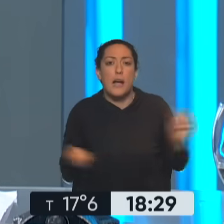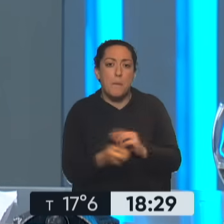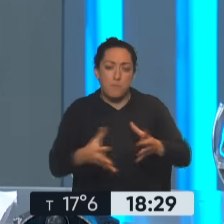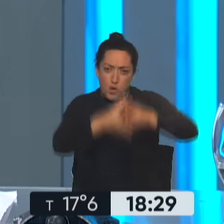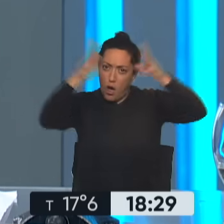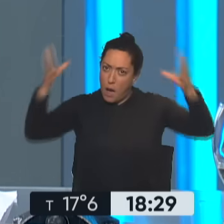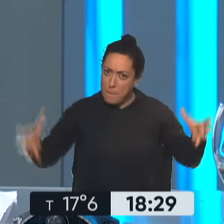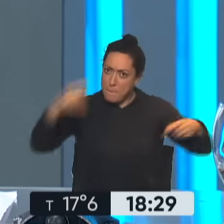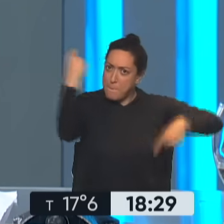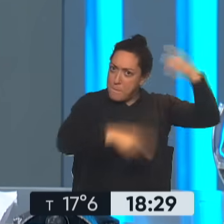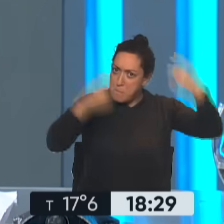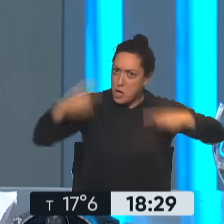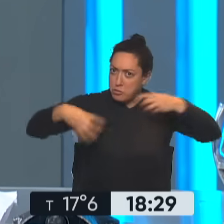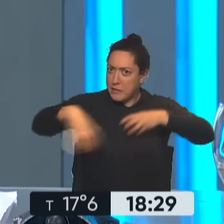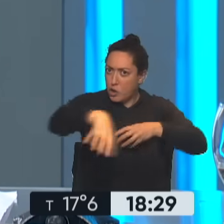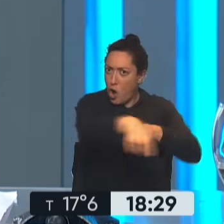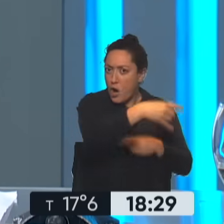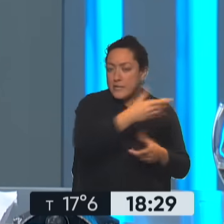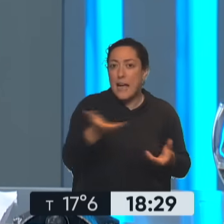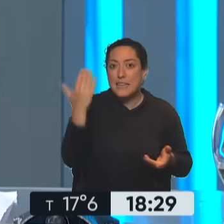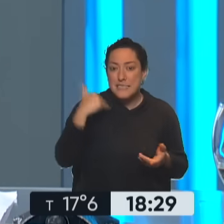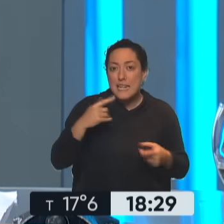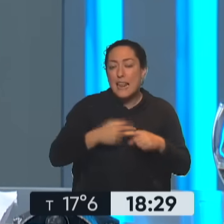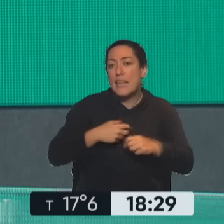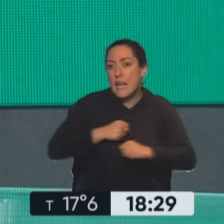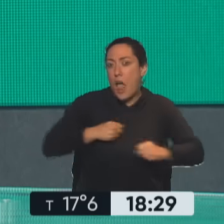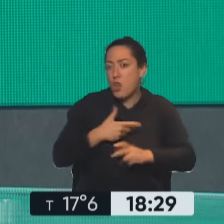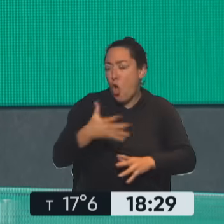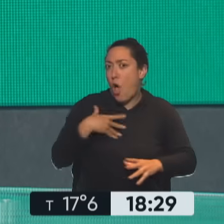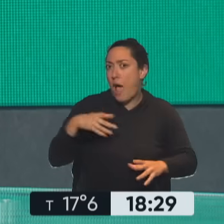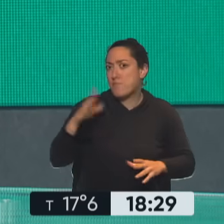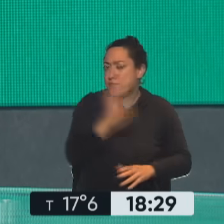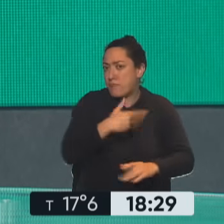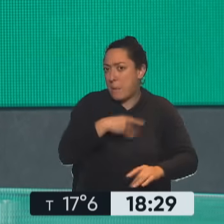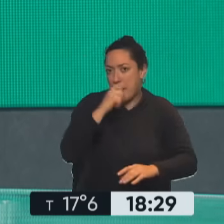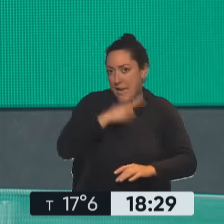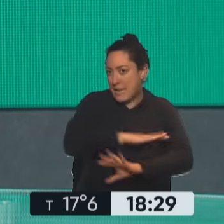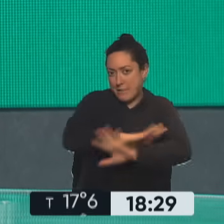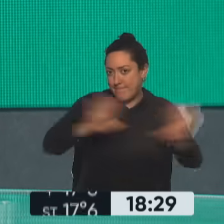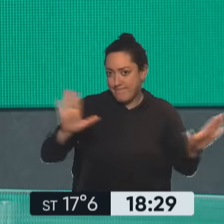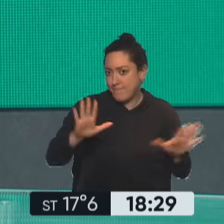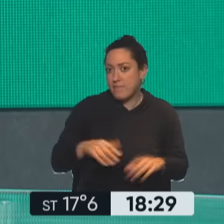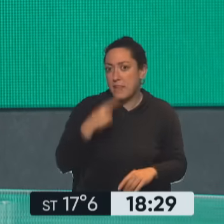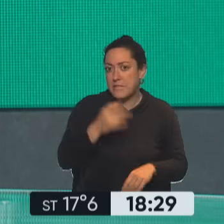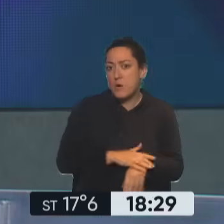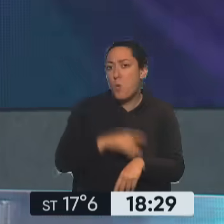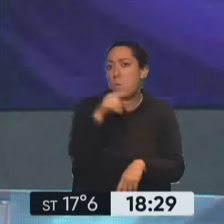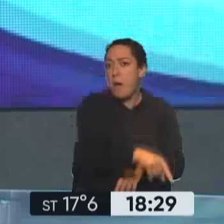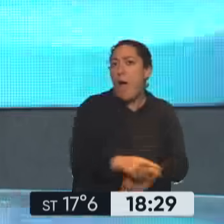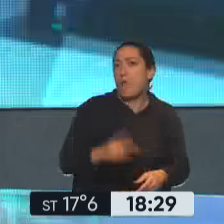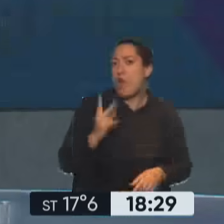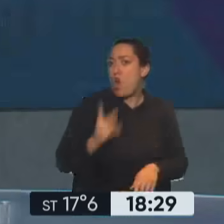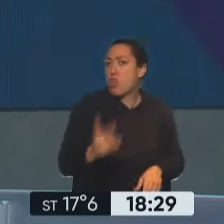grande, muy amplia, con muchos sectores. Ayer adentro. la Carrió los mató. Lo mató a Macri, lo mató. Le hizo culpable de jugar a 2